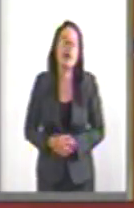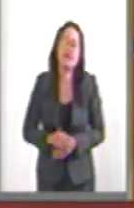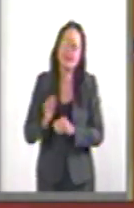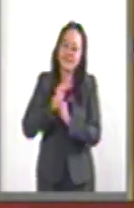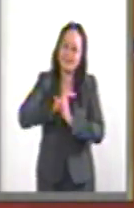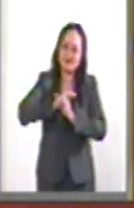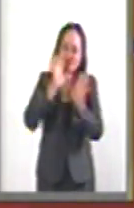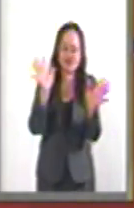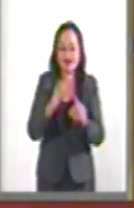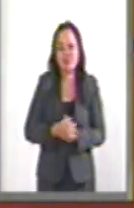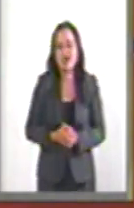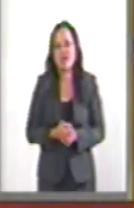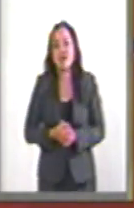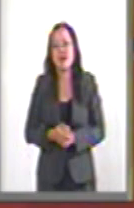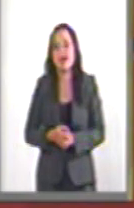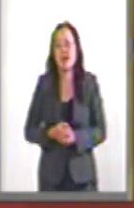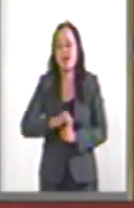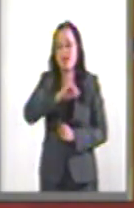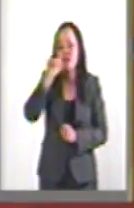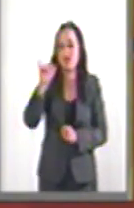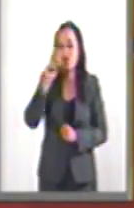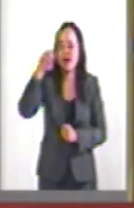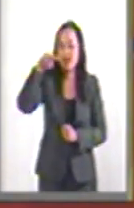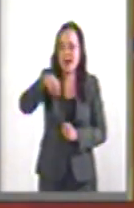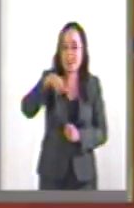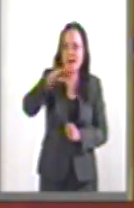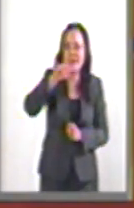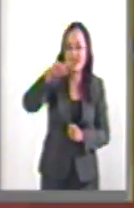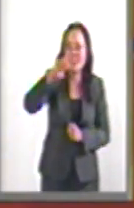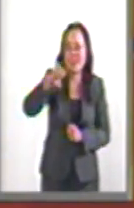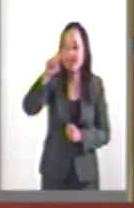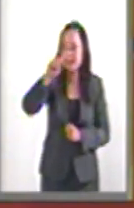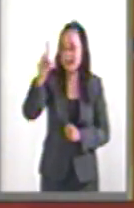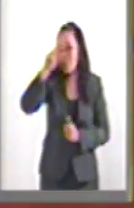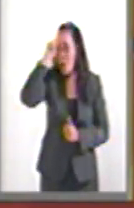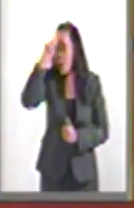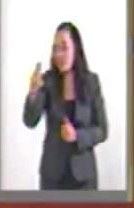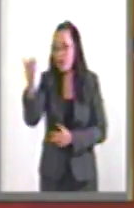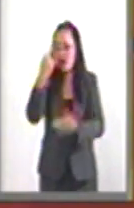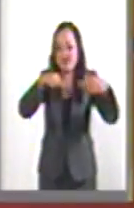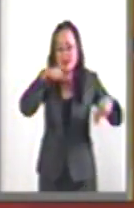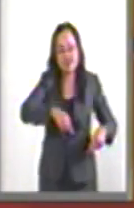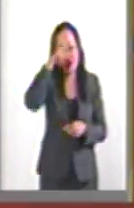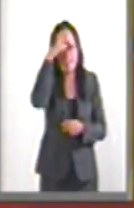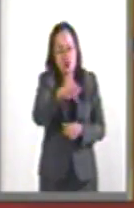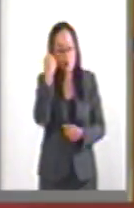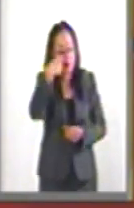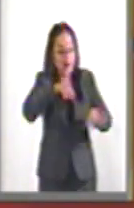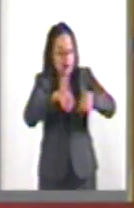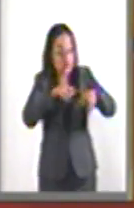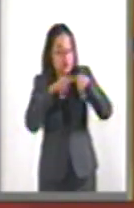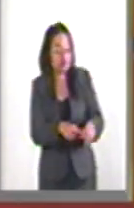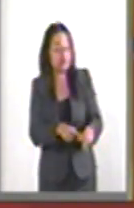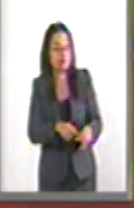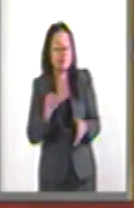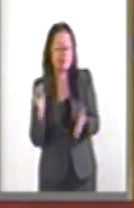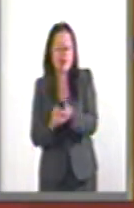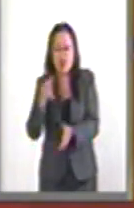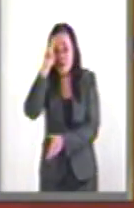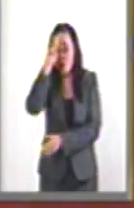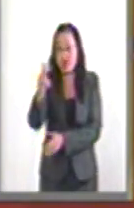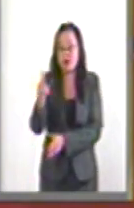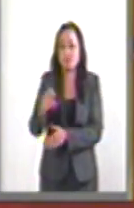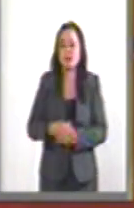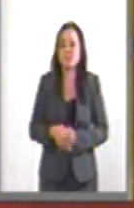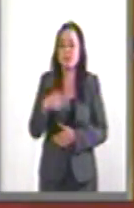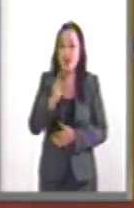Claro, a Juan Méndez se le impidió regresar al país para terminar su trabajo, pero la verdad